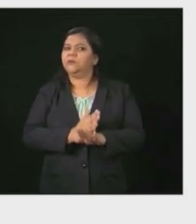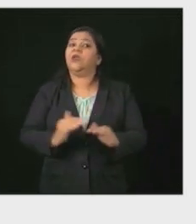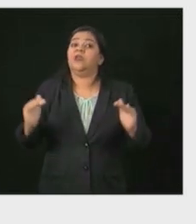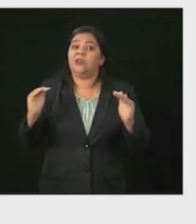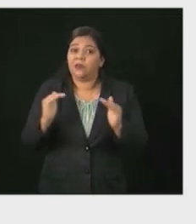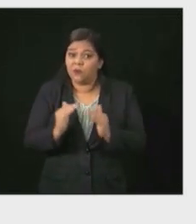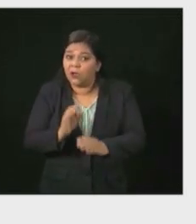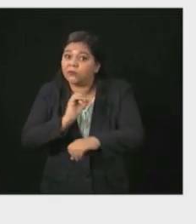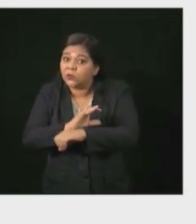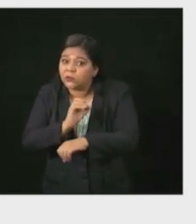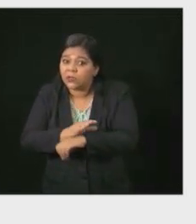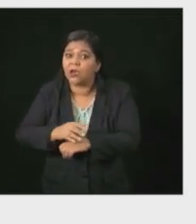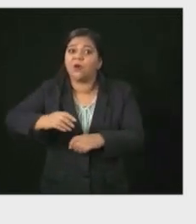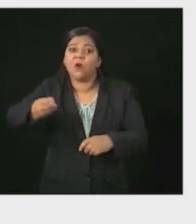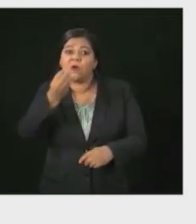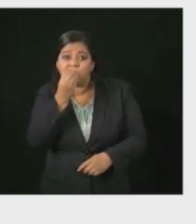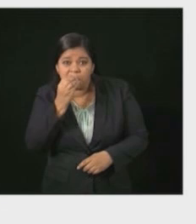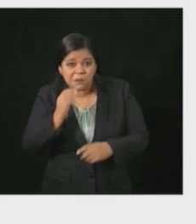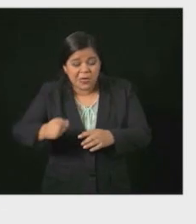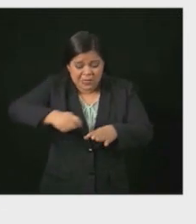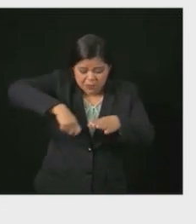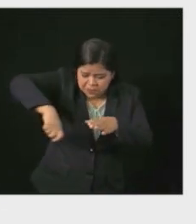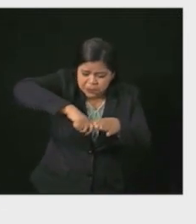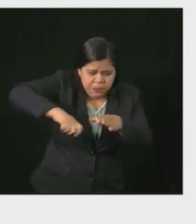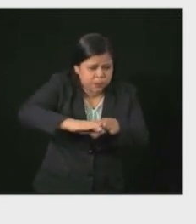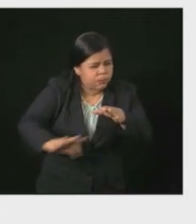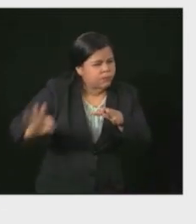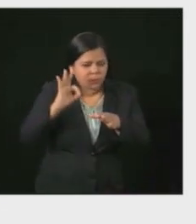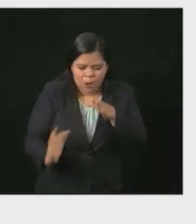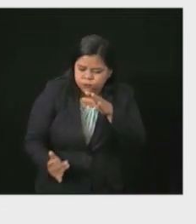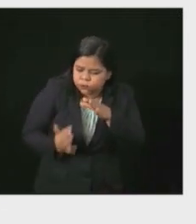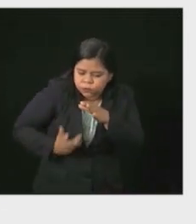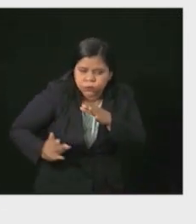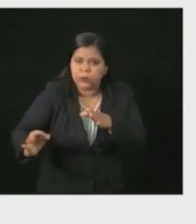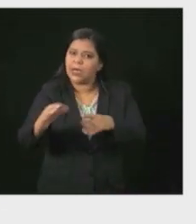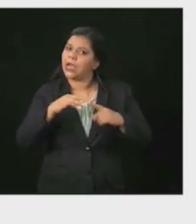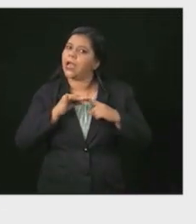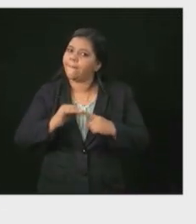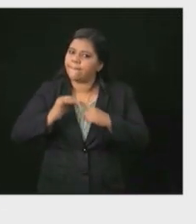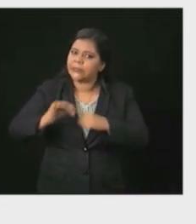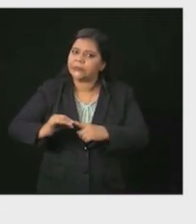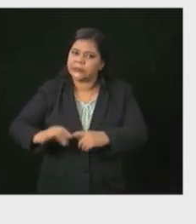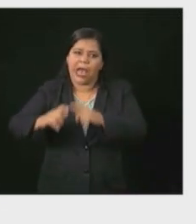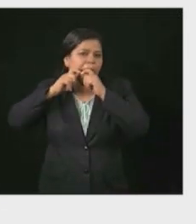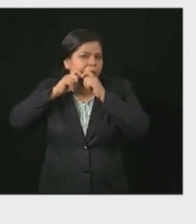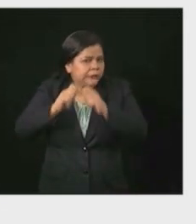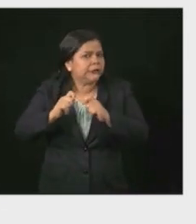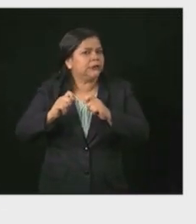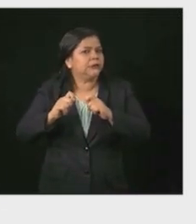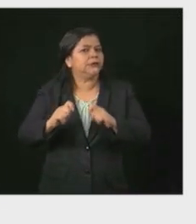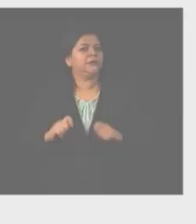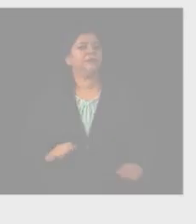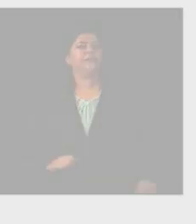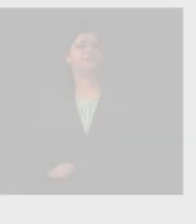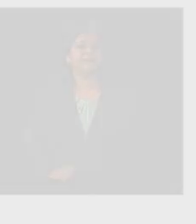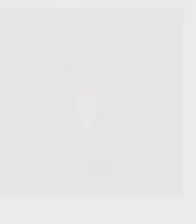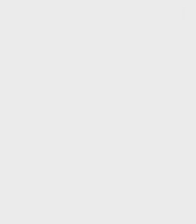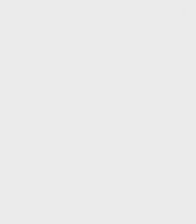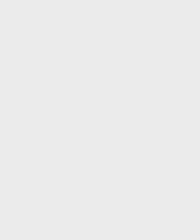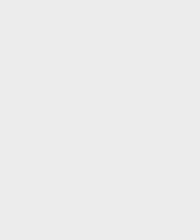virus. Es recomendable también consumir alimentos bien cocidos, en especial los derivados de la